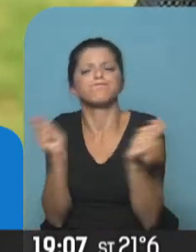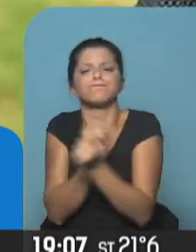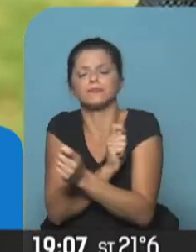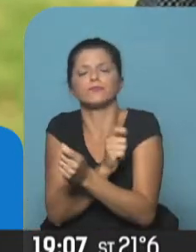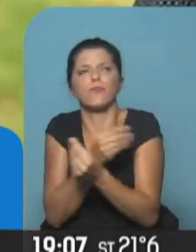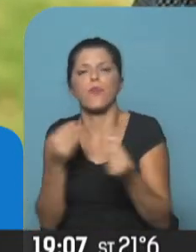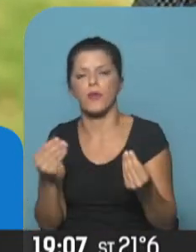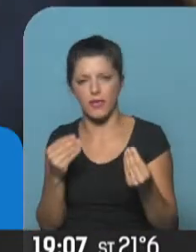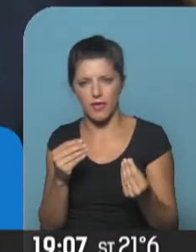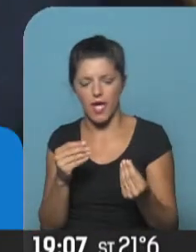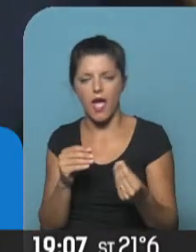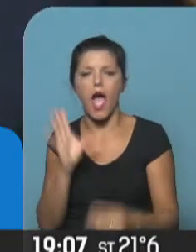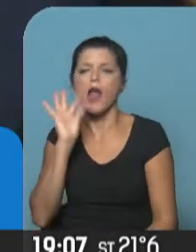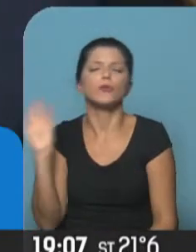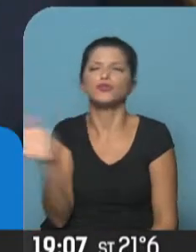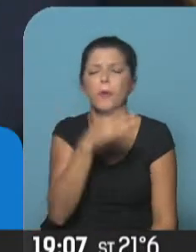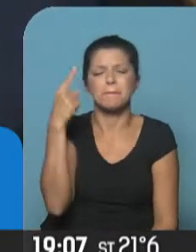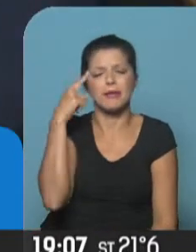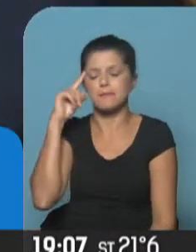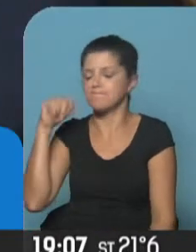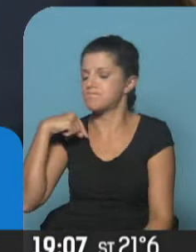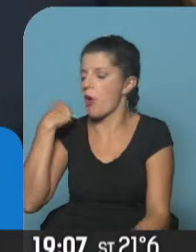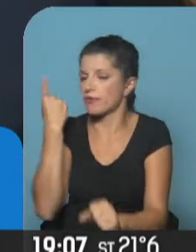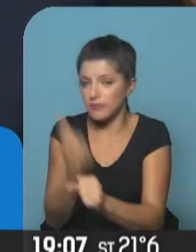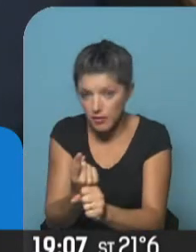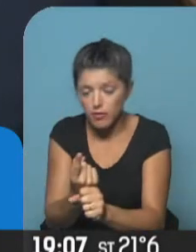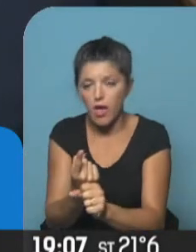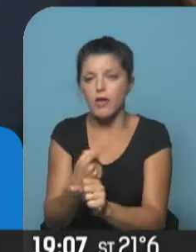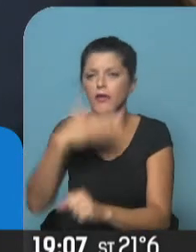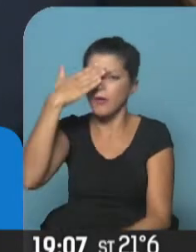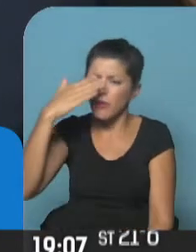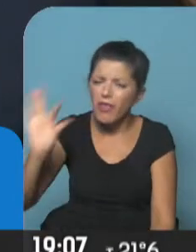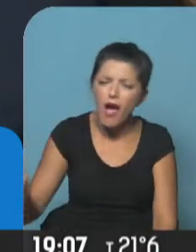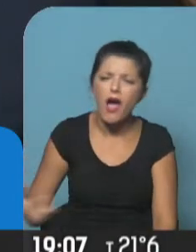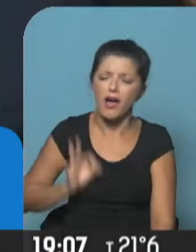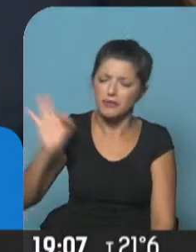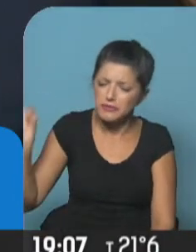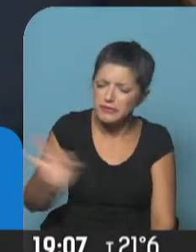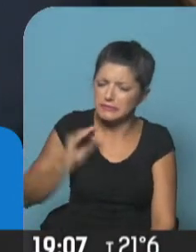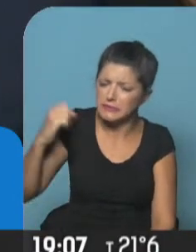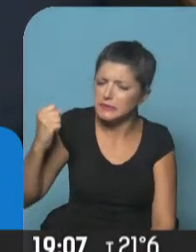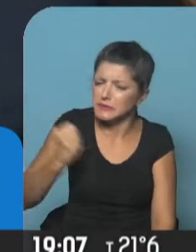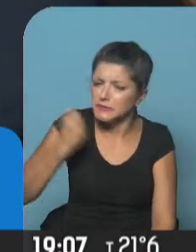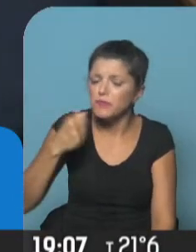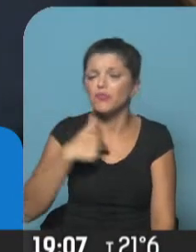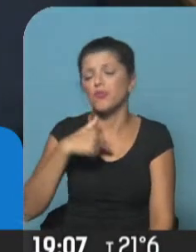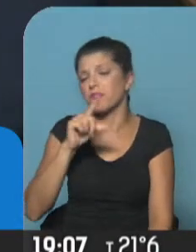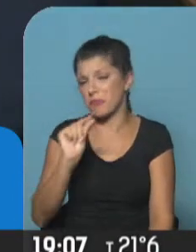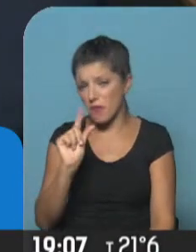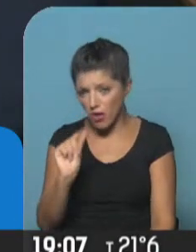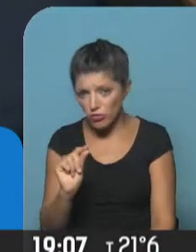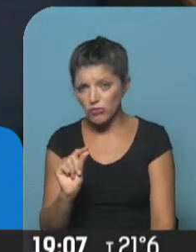parecía ya imposible, y después de tantos años de resignación, de angustia,